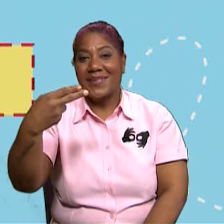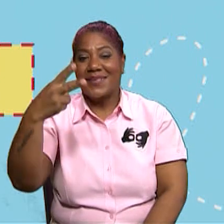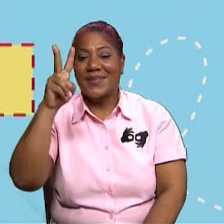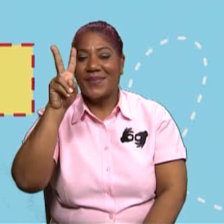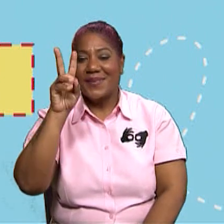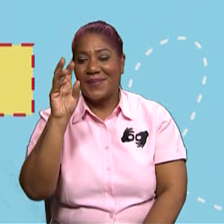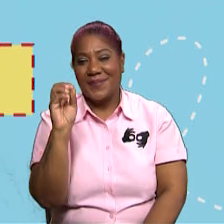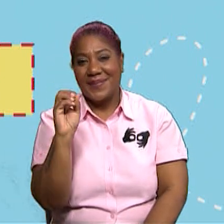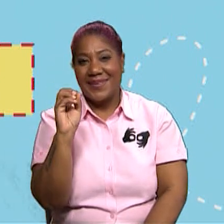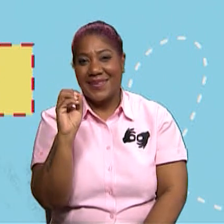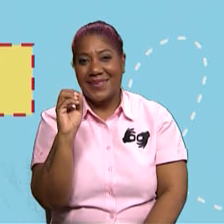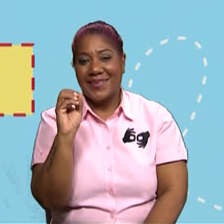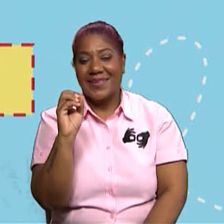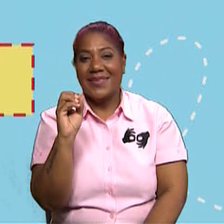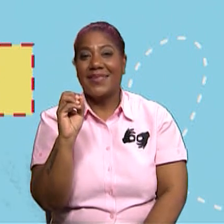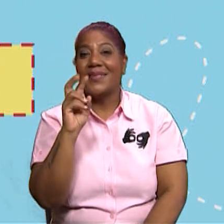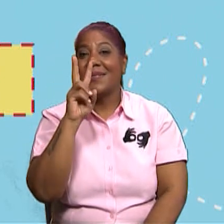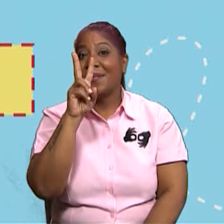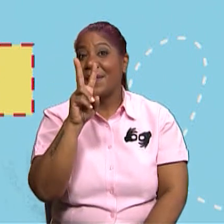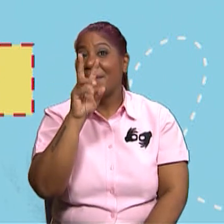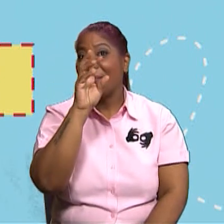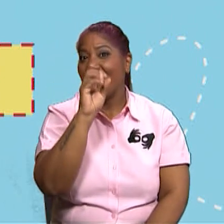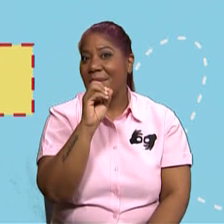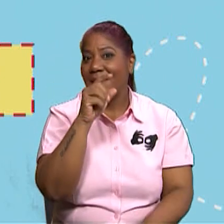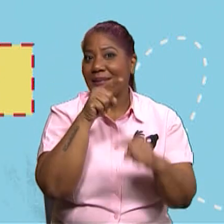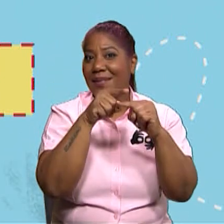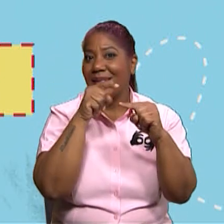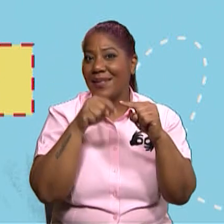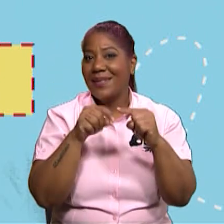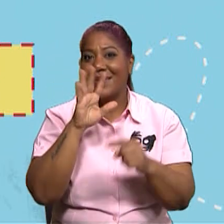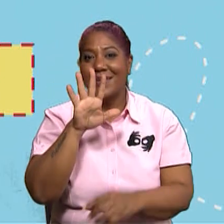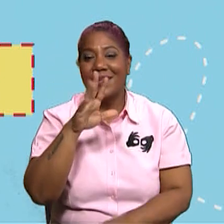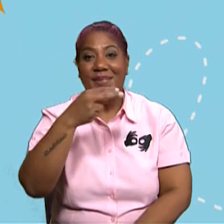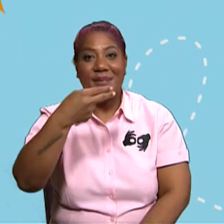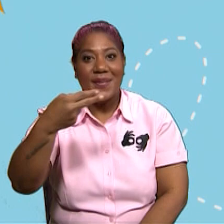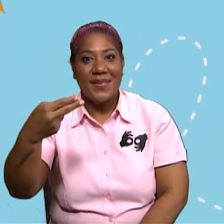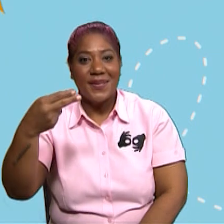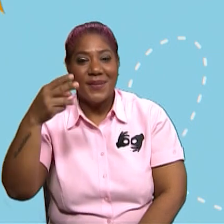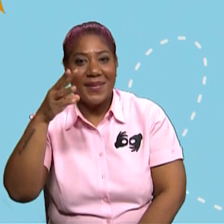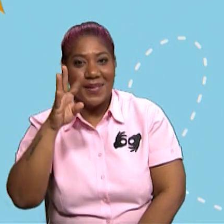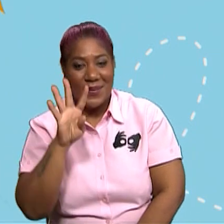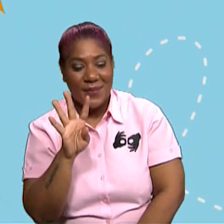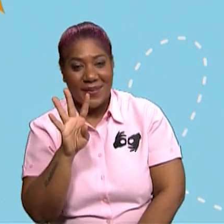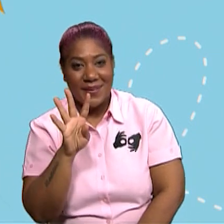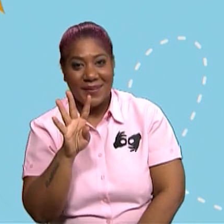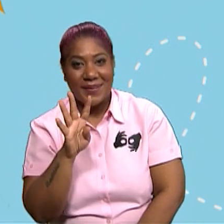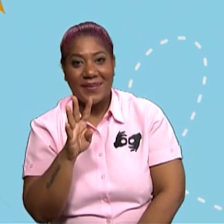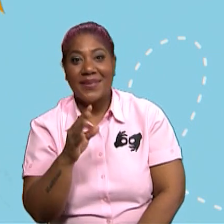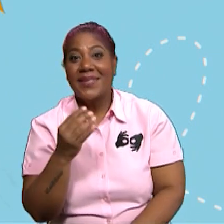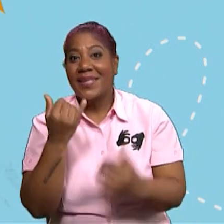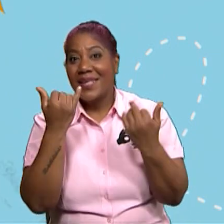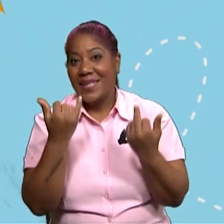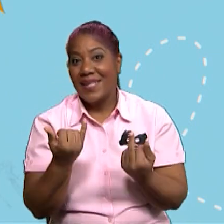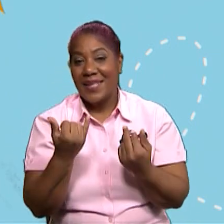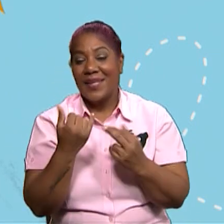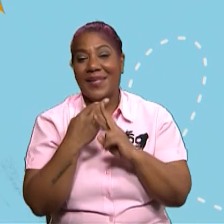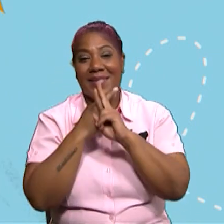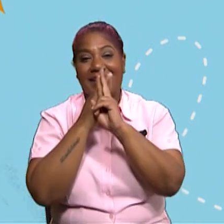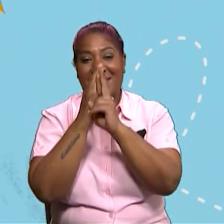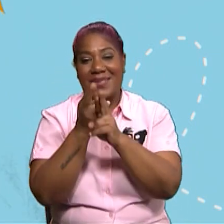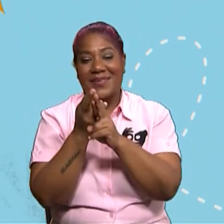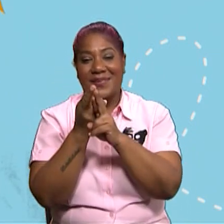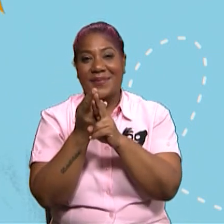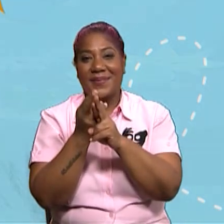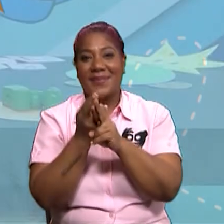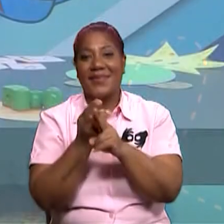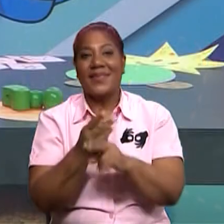a 20, por lo tanto 20 entre 5 es igual a 4 personas. Estamos listos para resolver